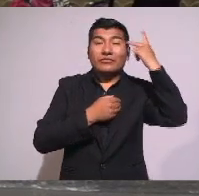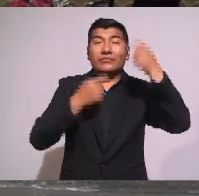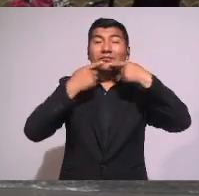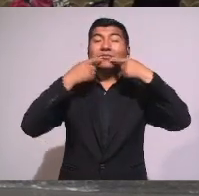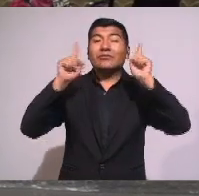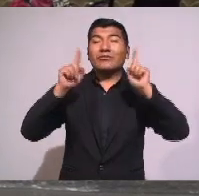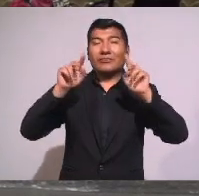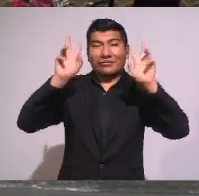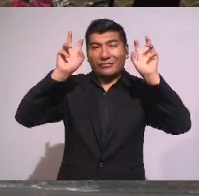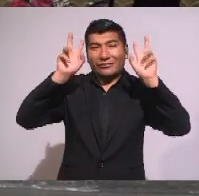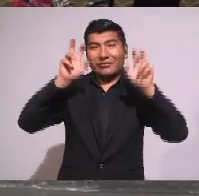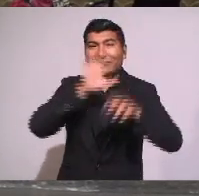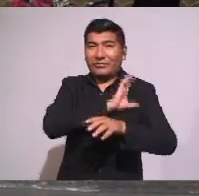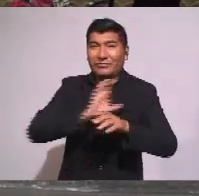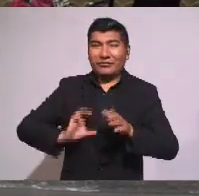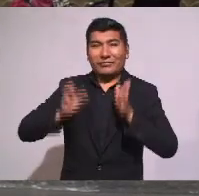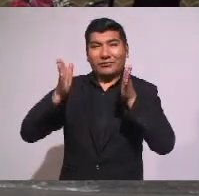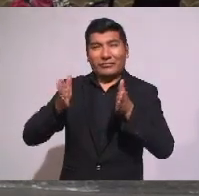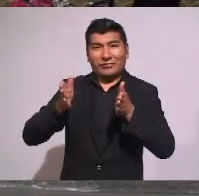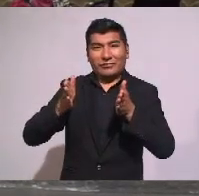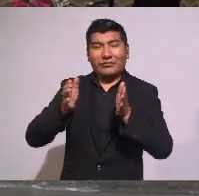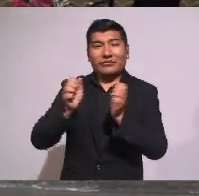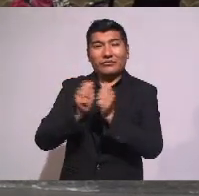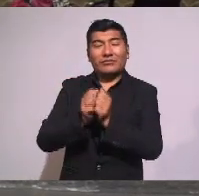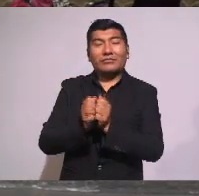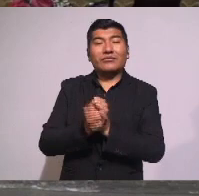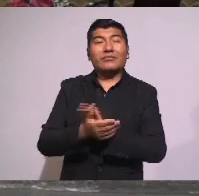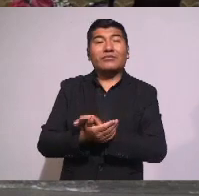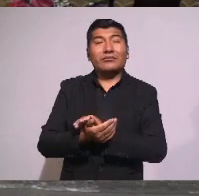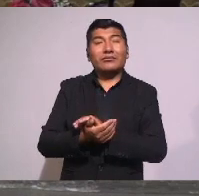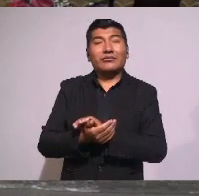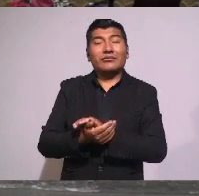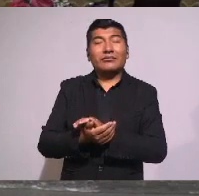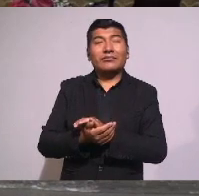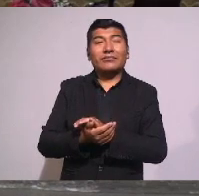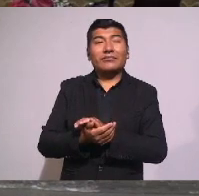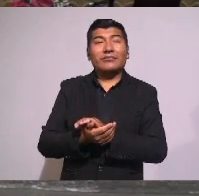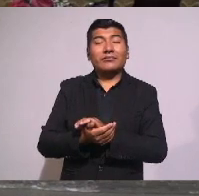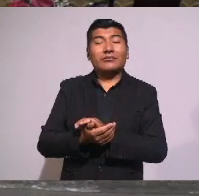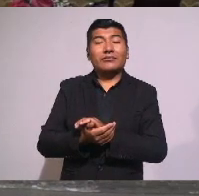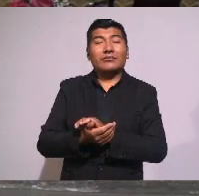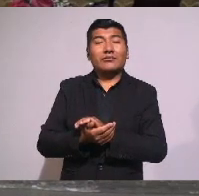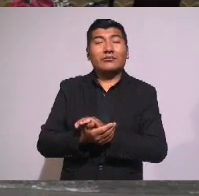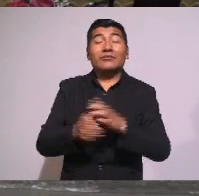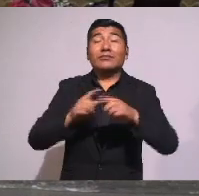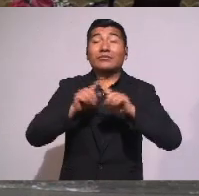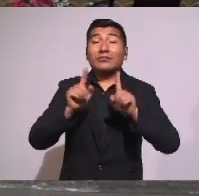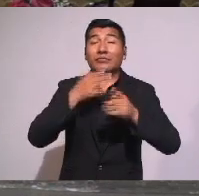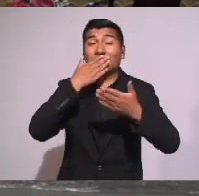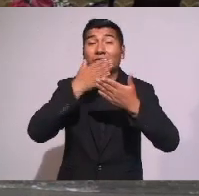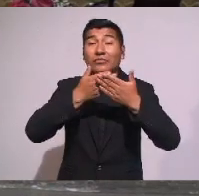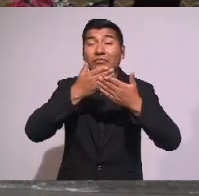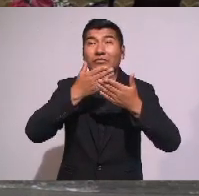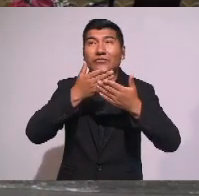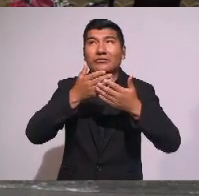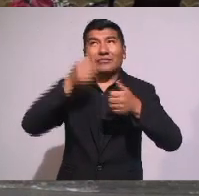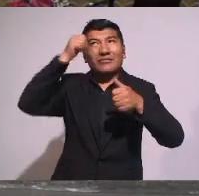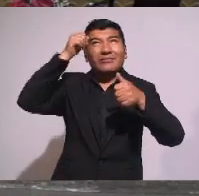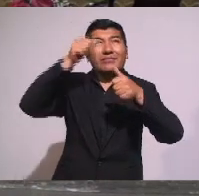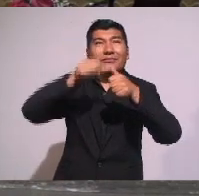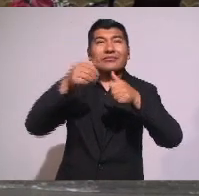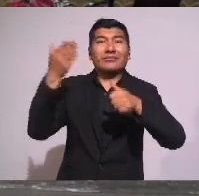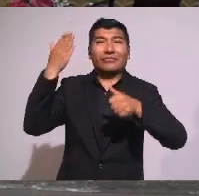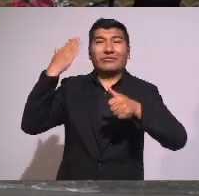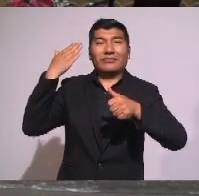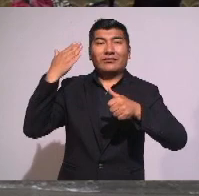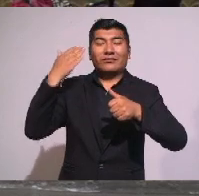declaran cristianos, con todo derecho, se declaran cristianos, pero es bueno recordar,